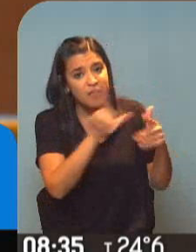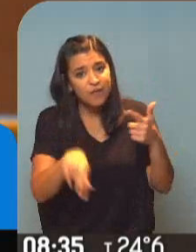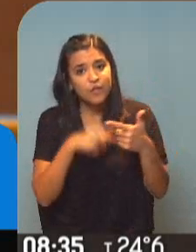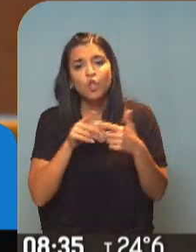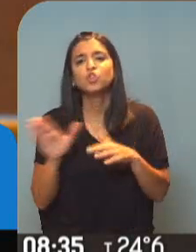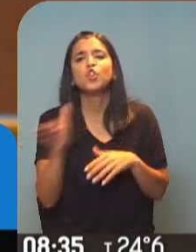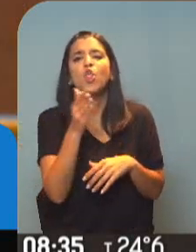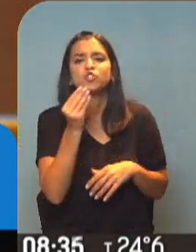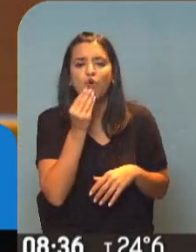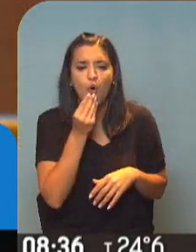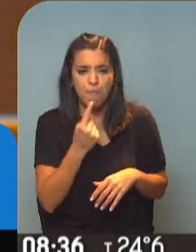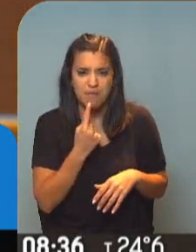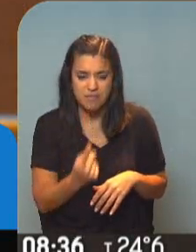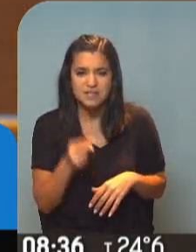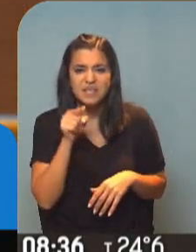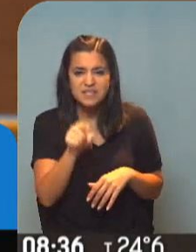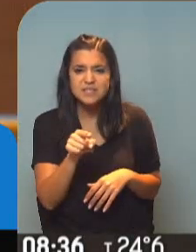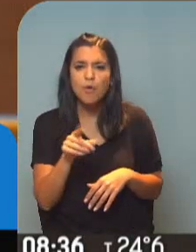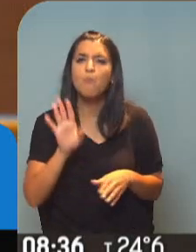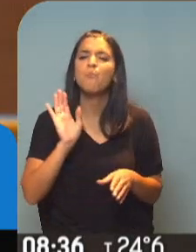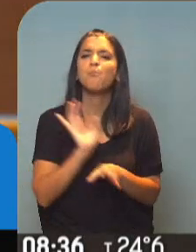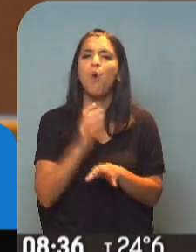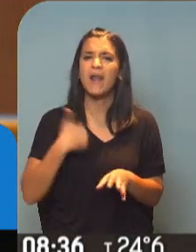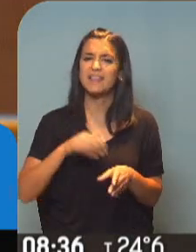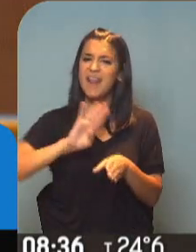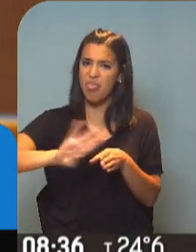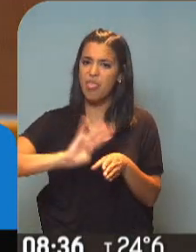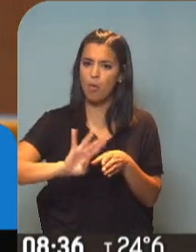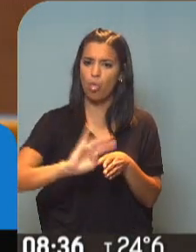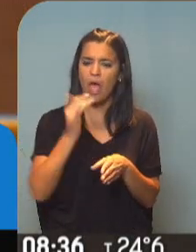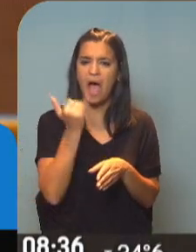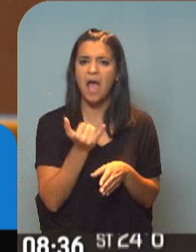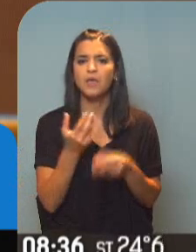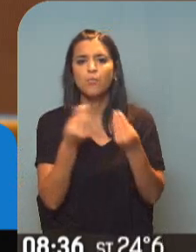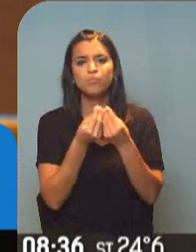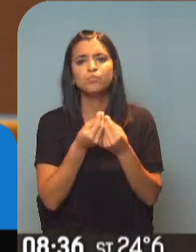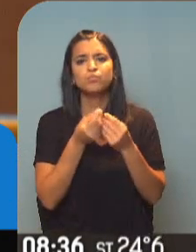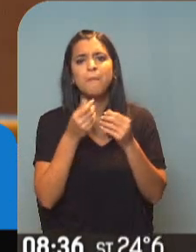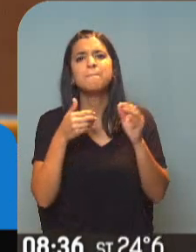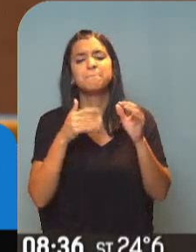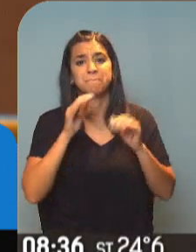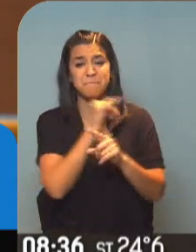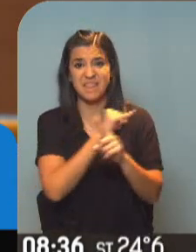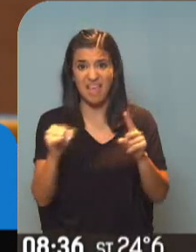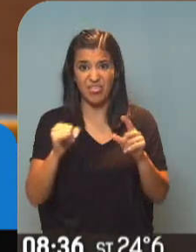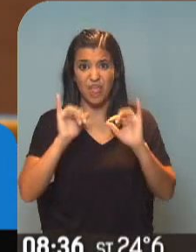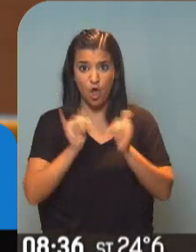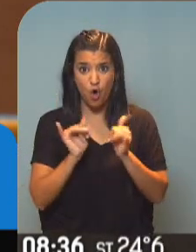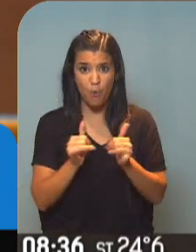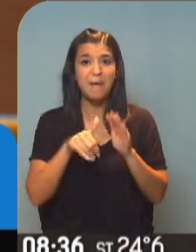todos comen y ahí es la gran deuda argentina en un país donde la mitad de los jóvenes son pobres más de la mitad y